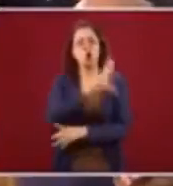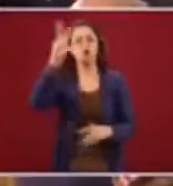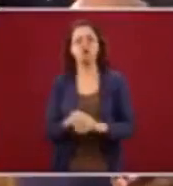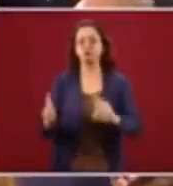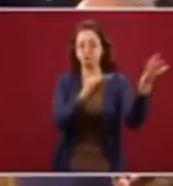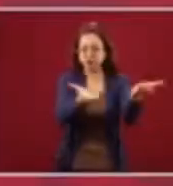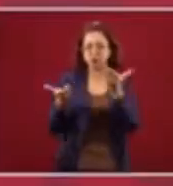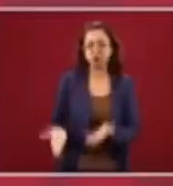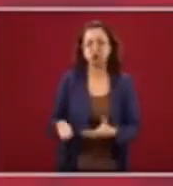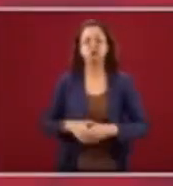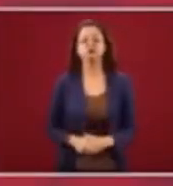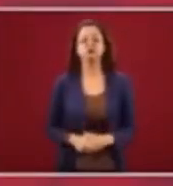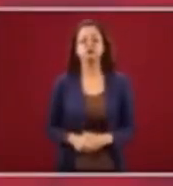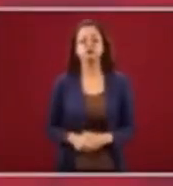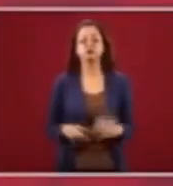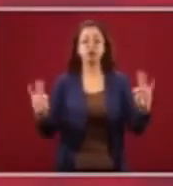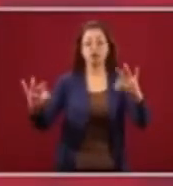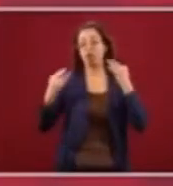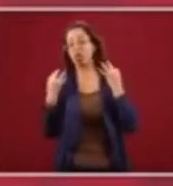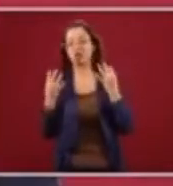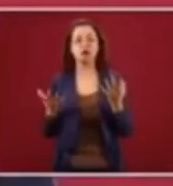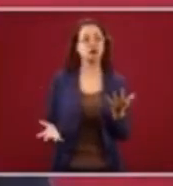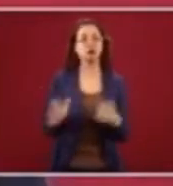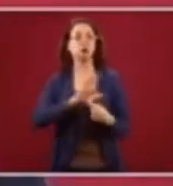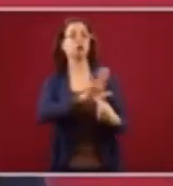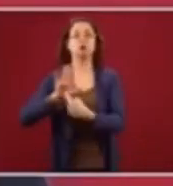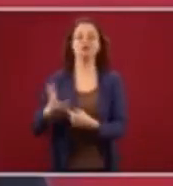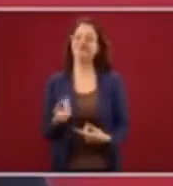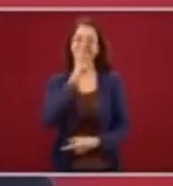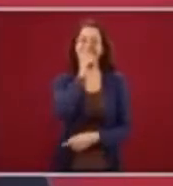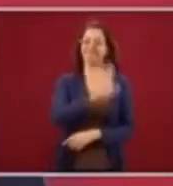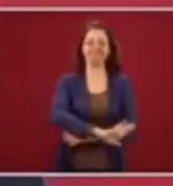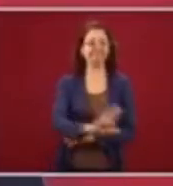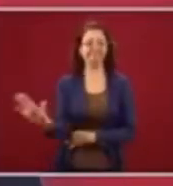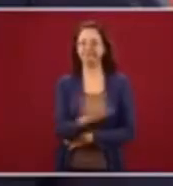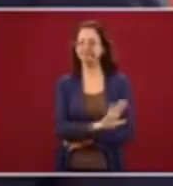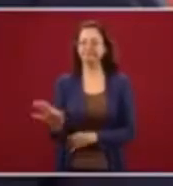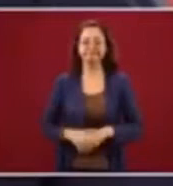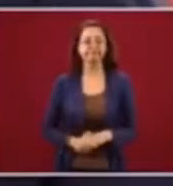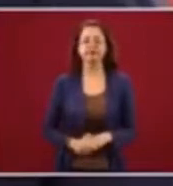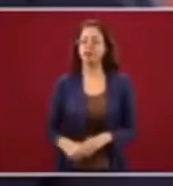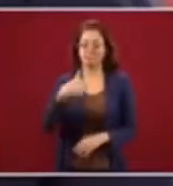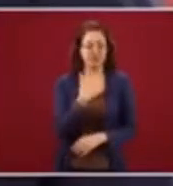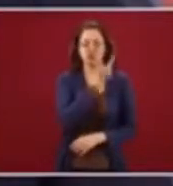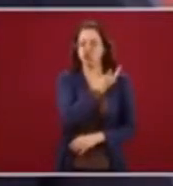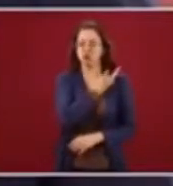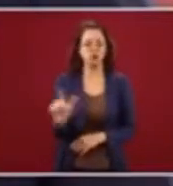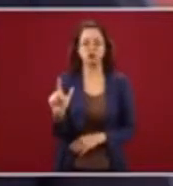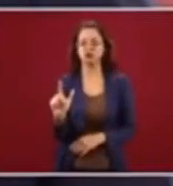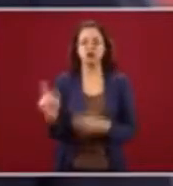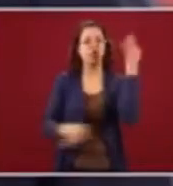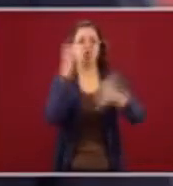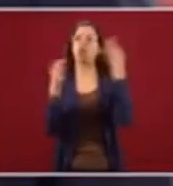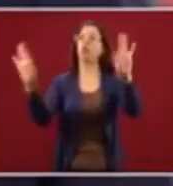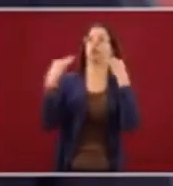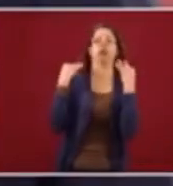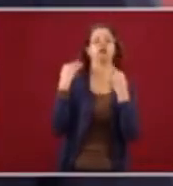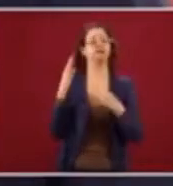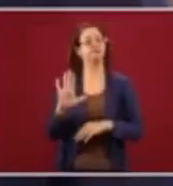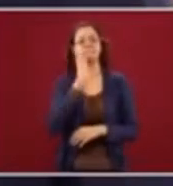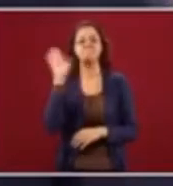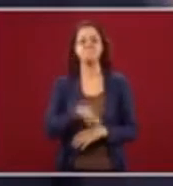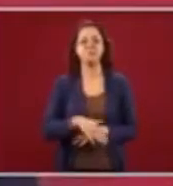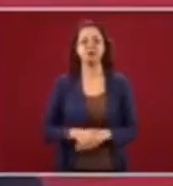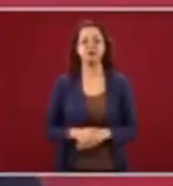no hacer un show, un espectáculo. No me gusta ese manejo propagandístico.